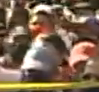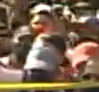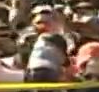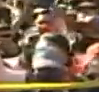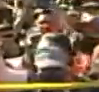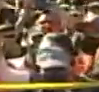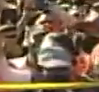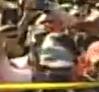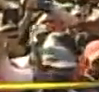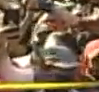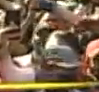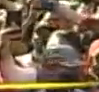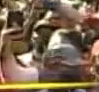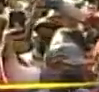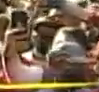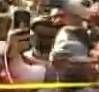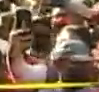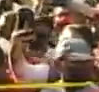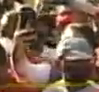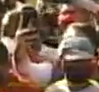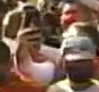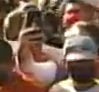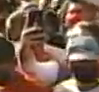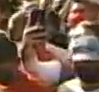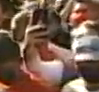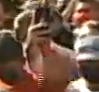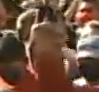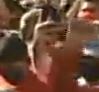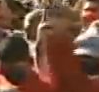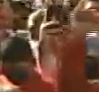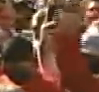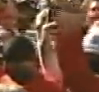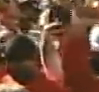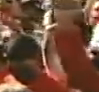Nicolás Maduro Moro.